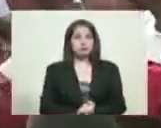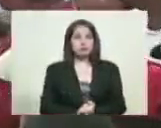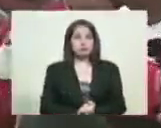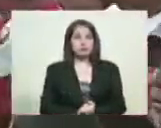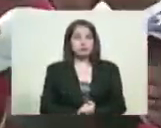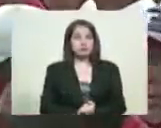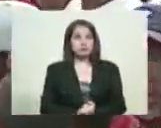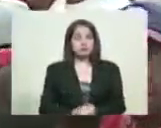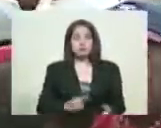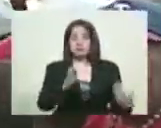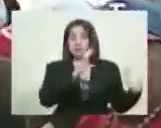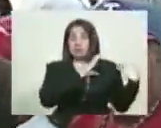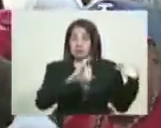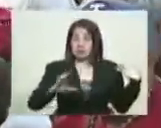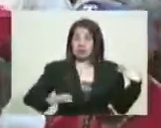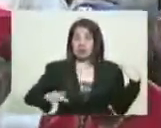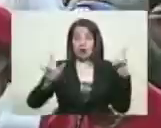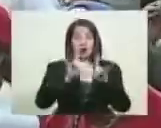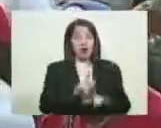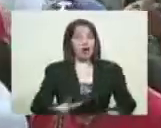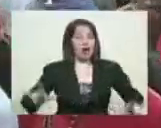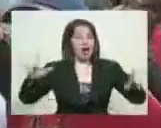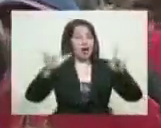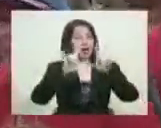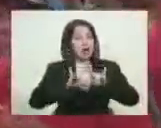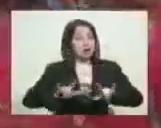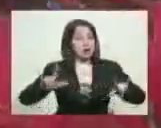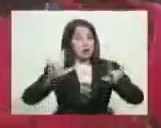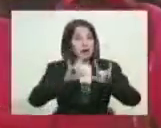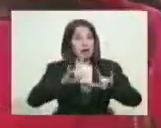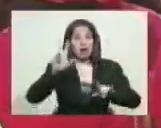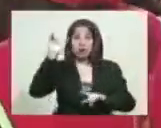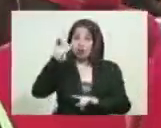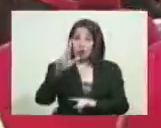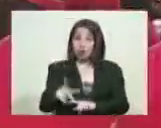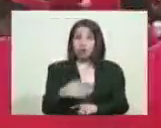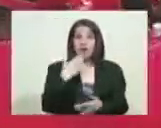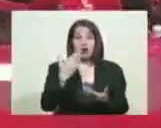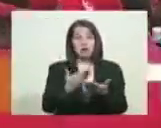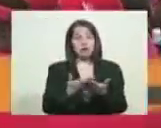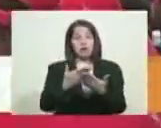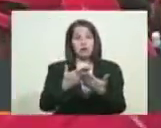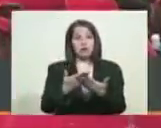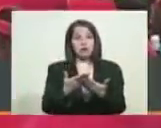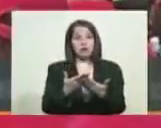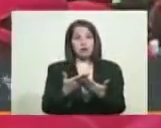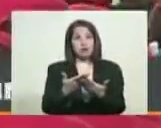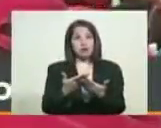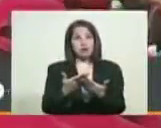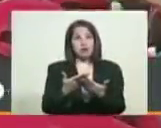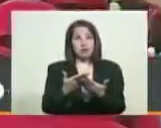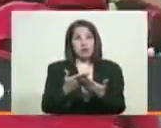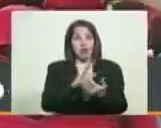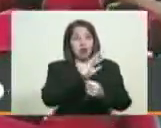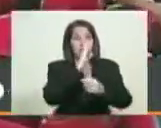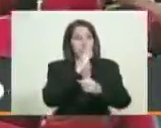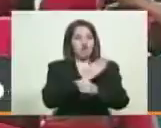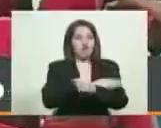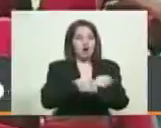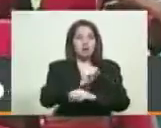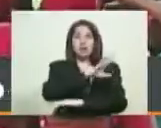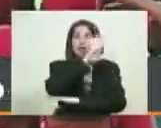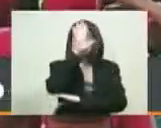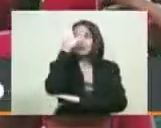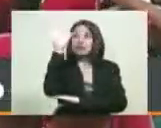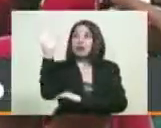Soy un cristiano que ama y todos los días les pido a las fuerzas celestiales que